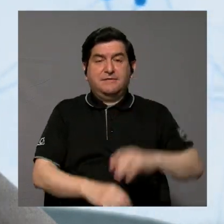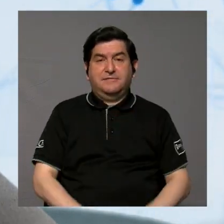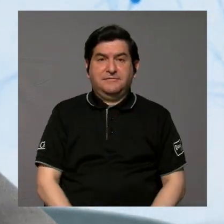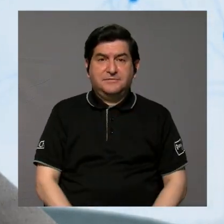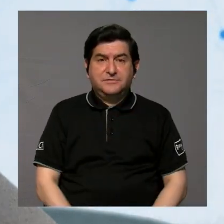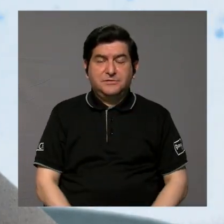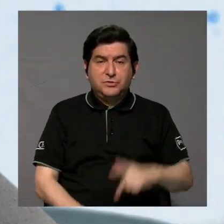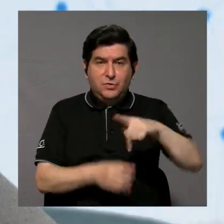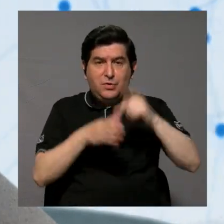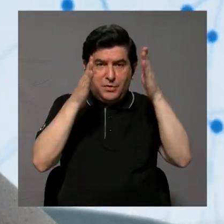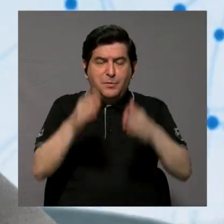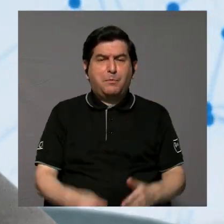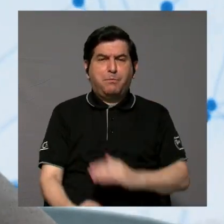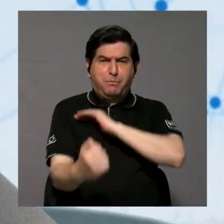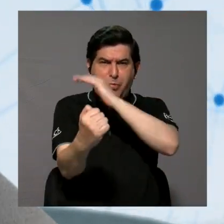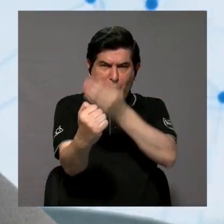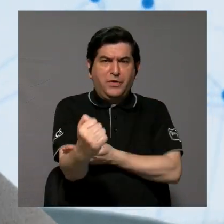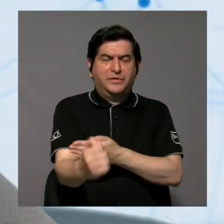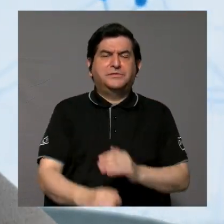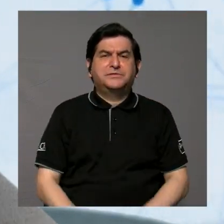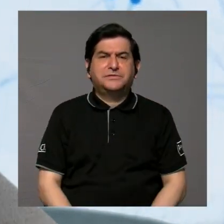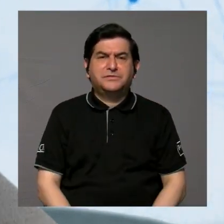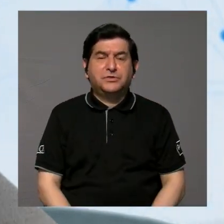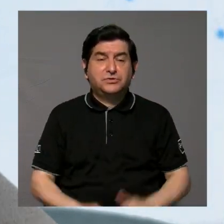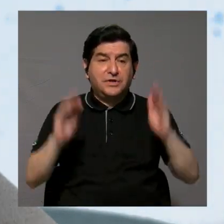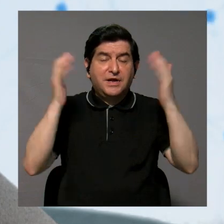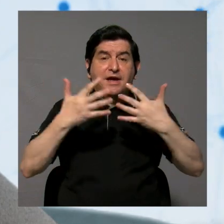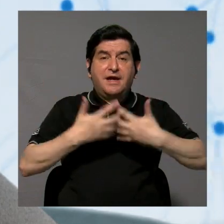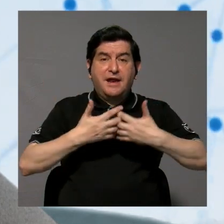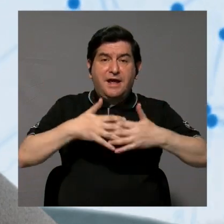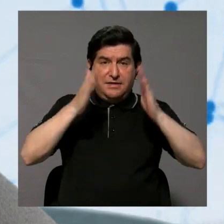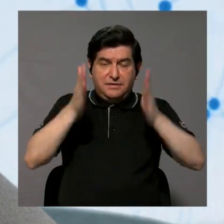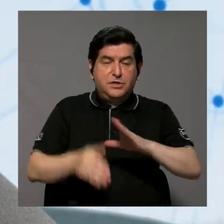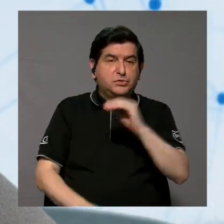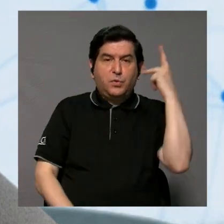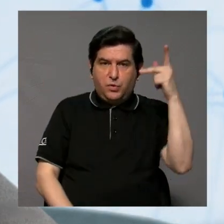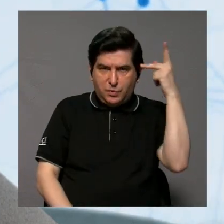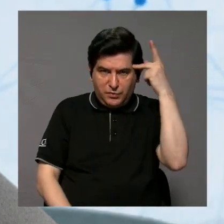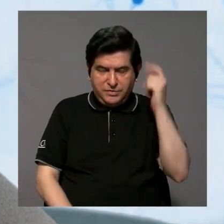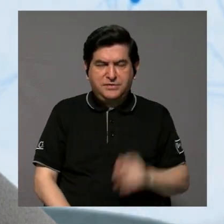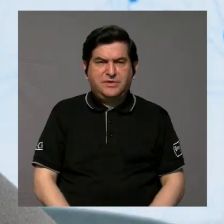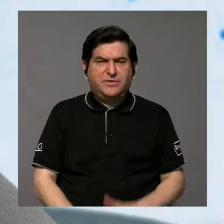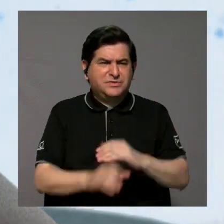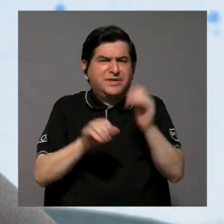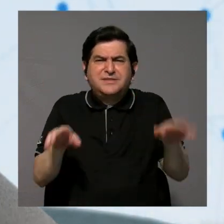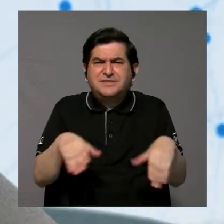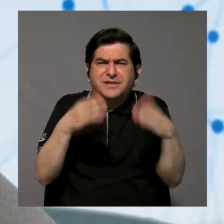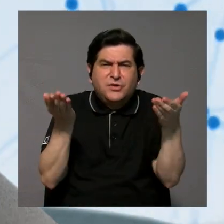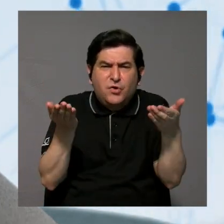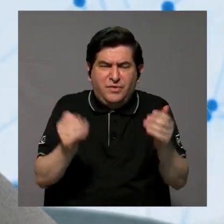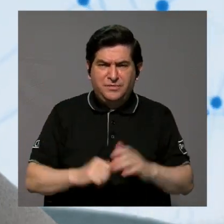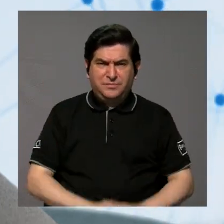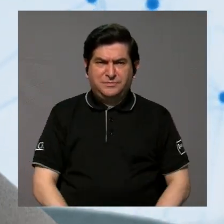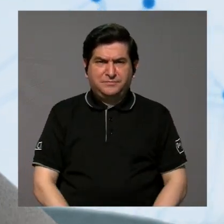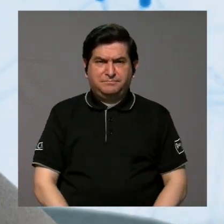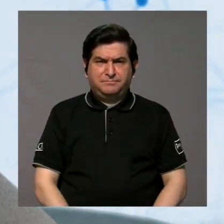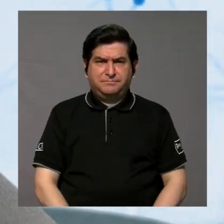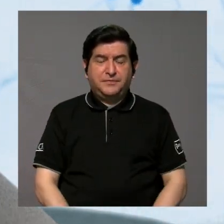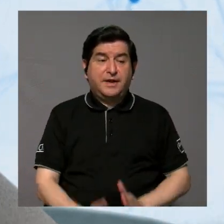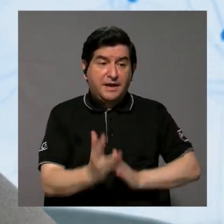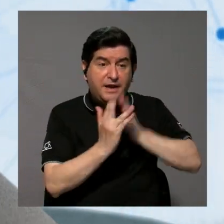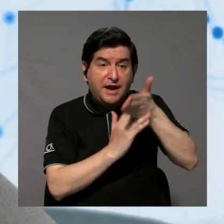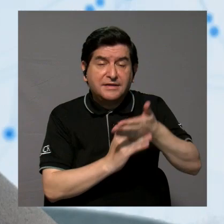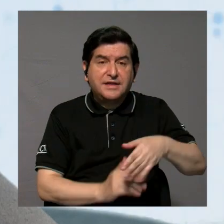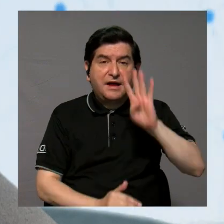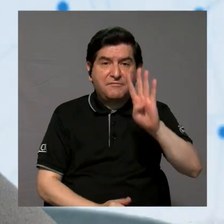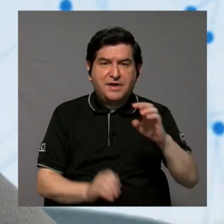de actores poderosos, ¿verdad? Entonces, actores poderosos son grandes empresarios y también políticos. ¿Cómo lo hacen? Nosotros encontramos que lo hacen a través